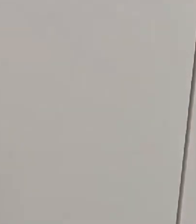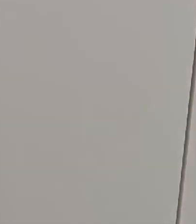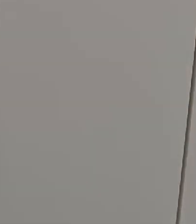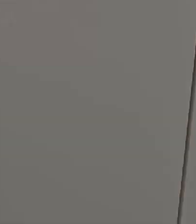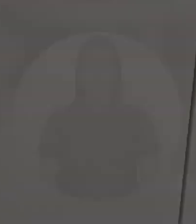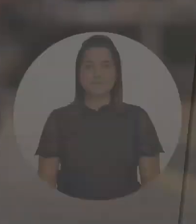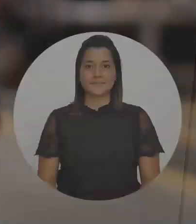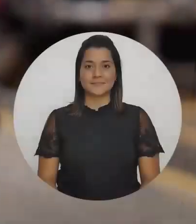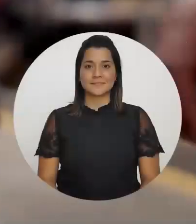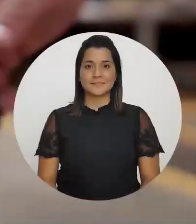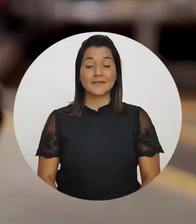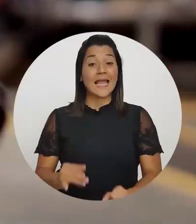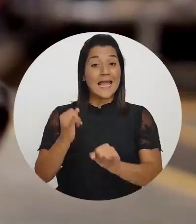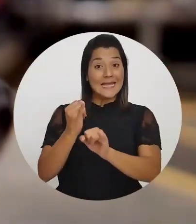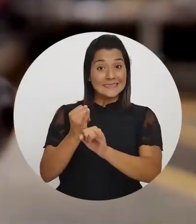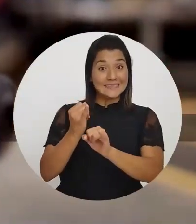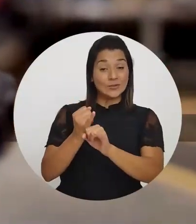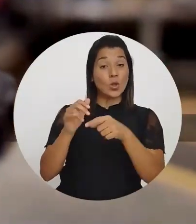república